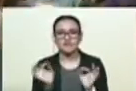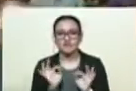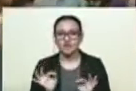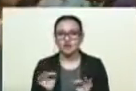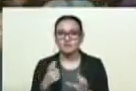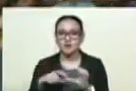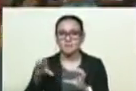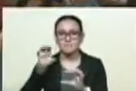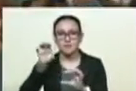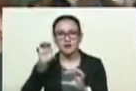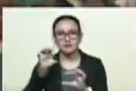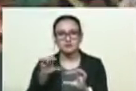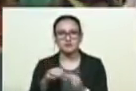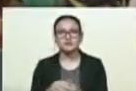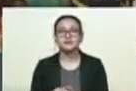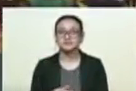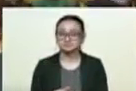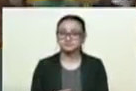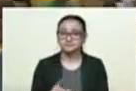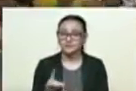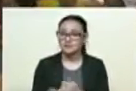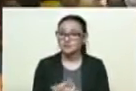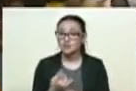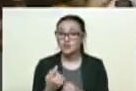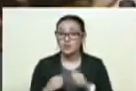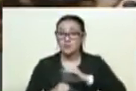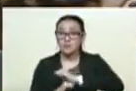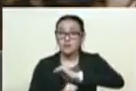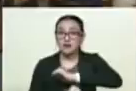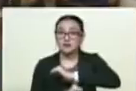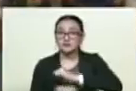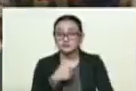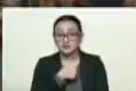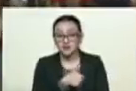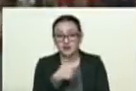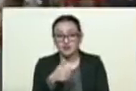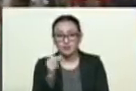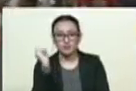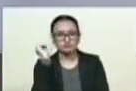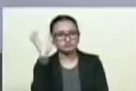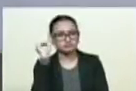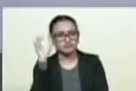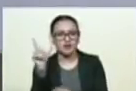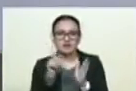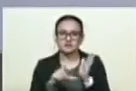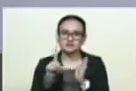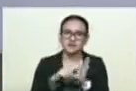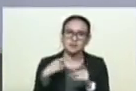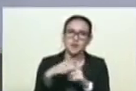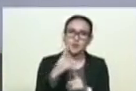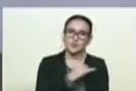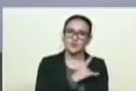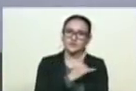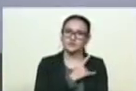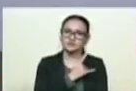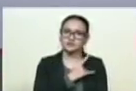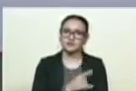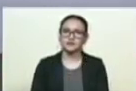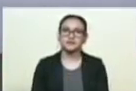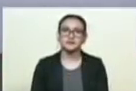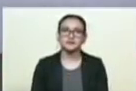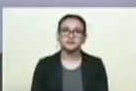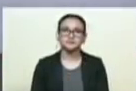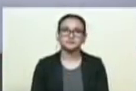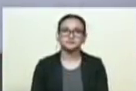QR. Y es una iniciativa que ha surgido desde las bases en cada una de las asambleas, en los liceos y universidades, presidente. Así es,